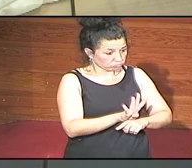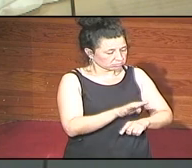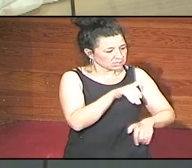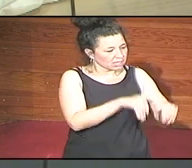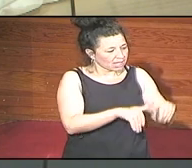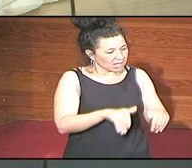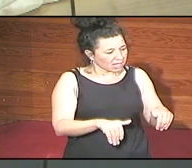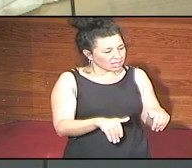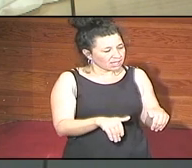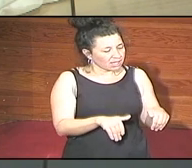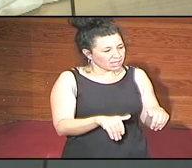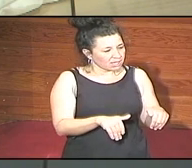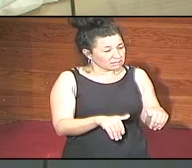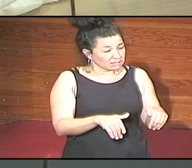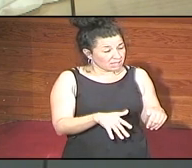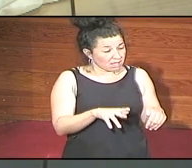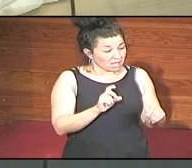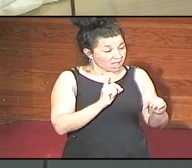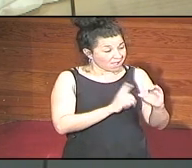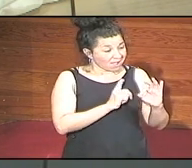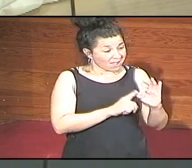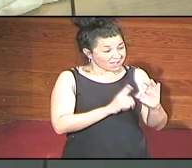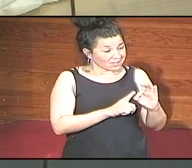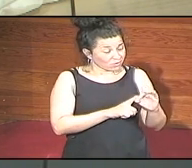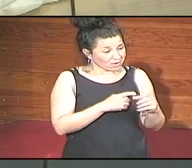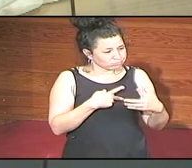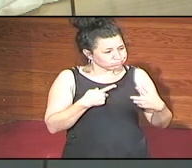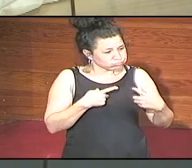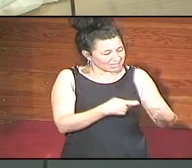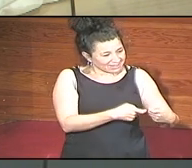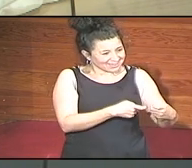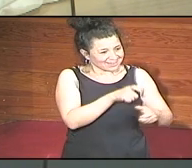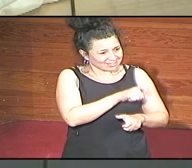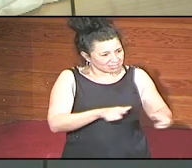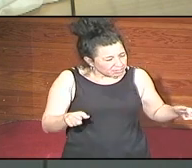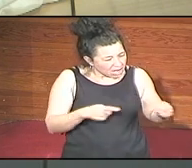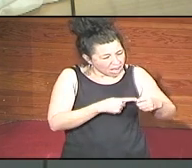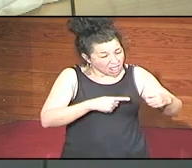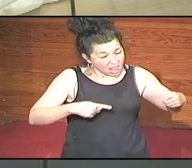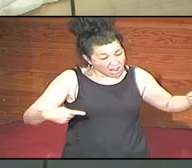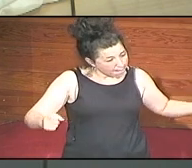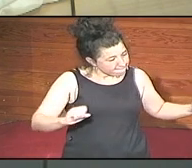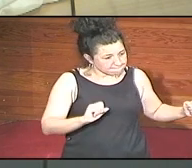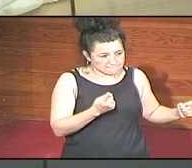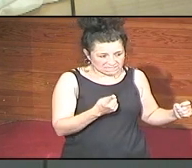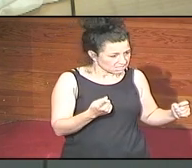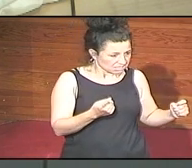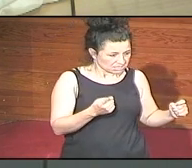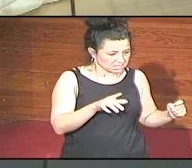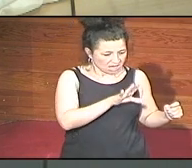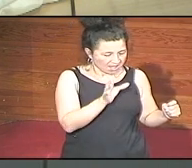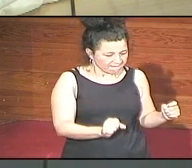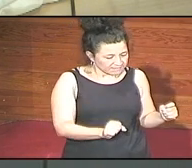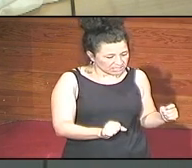guerra de las más largas en la guerra civil de las más largas del continente africano fue terreno de la guerra